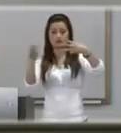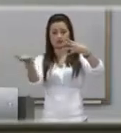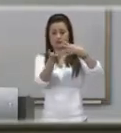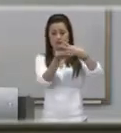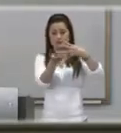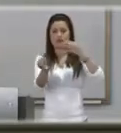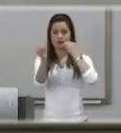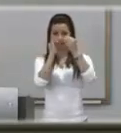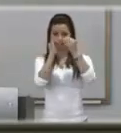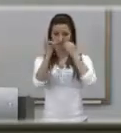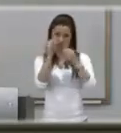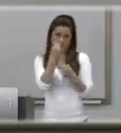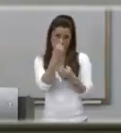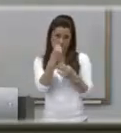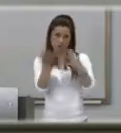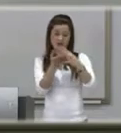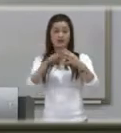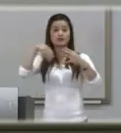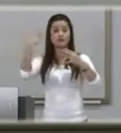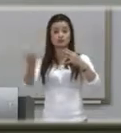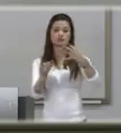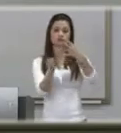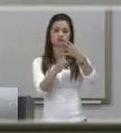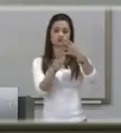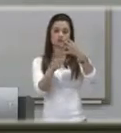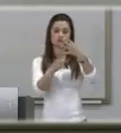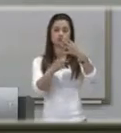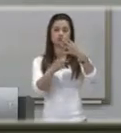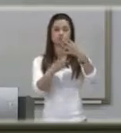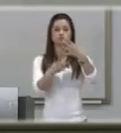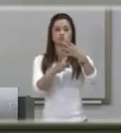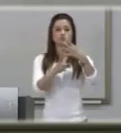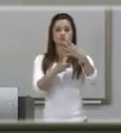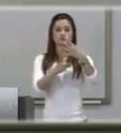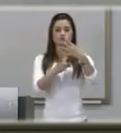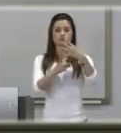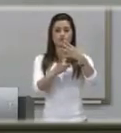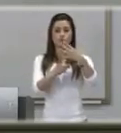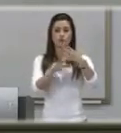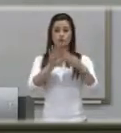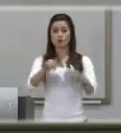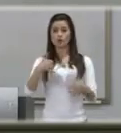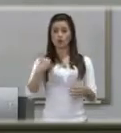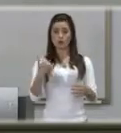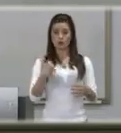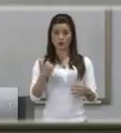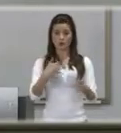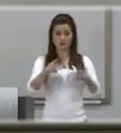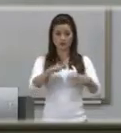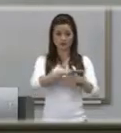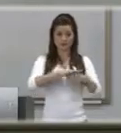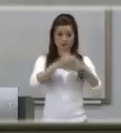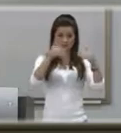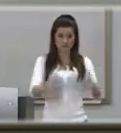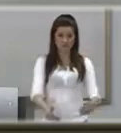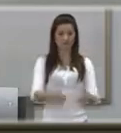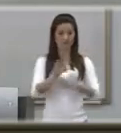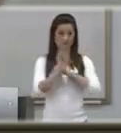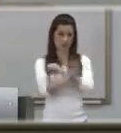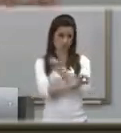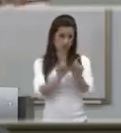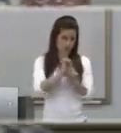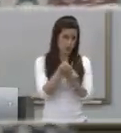Luego hablaremos con las personas que, los jóvenes con discapacidad intelectual y psicosocial que participaron en el